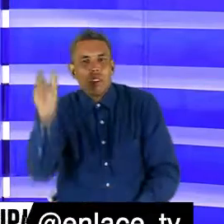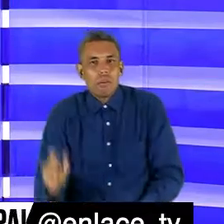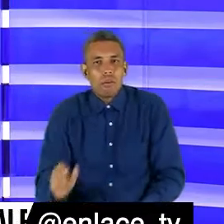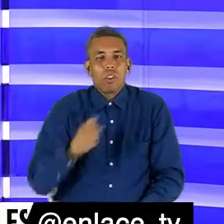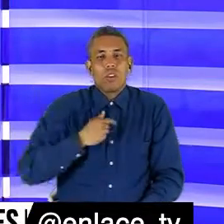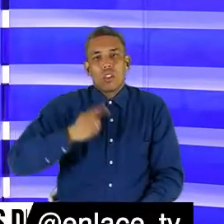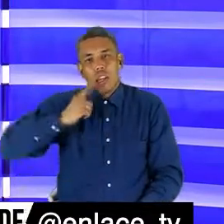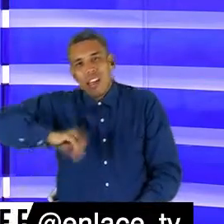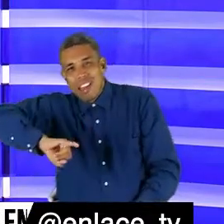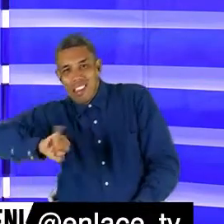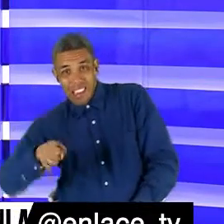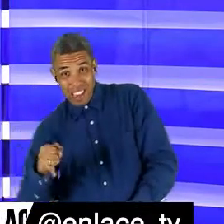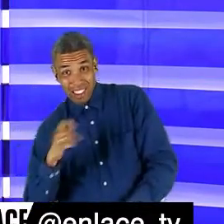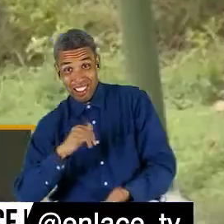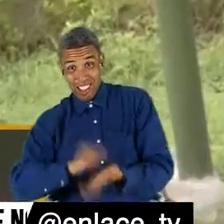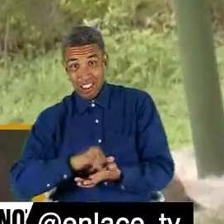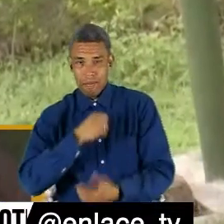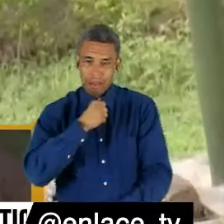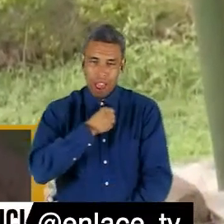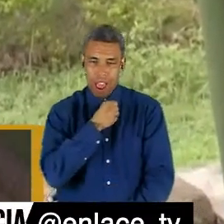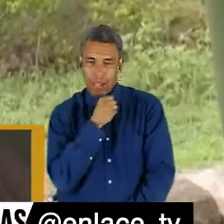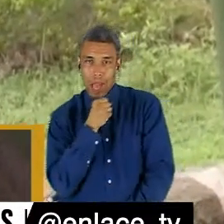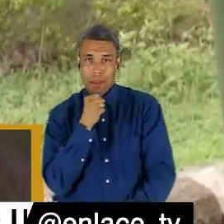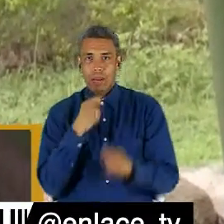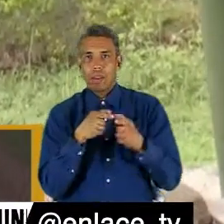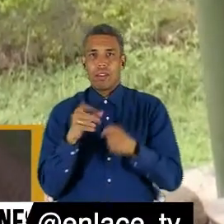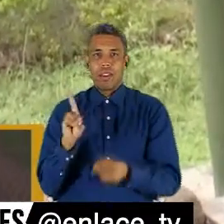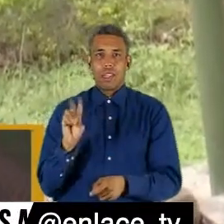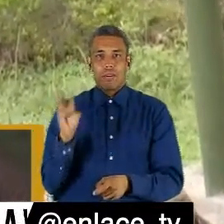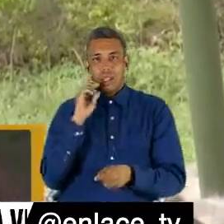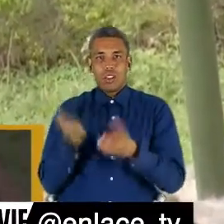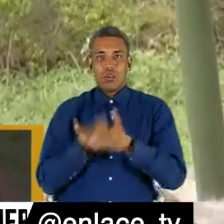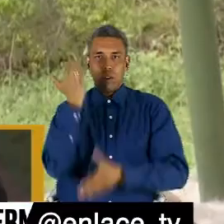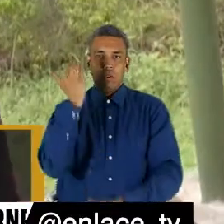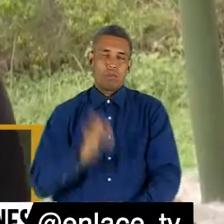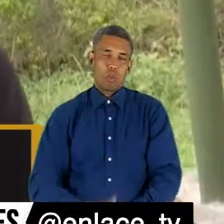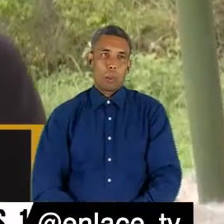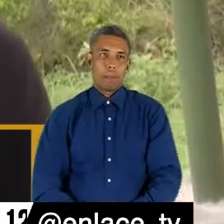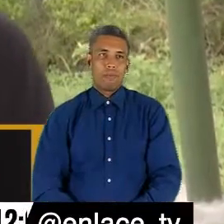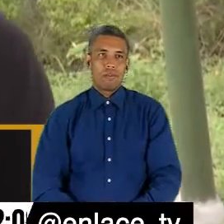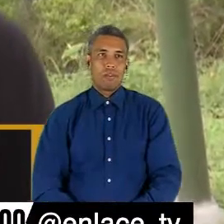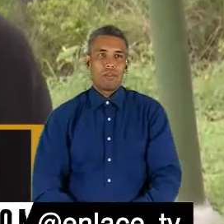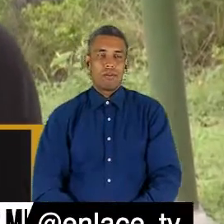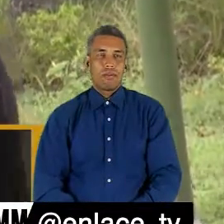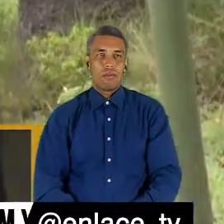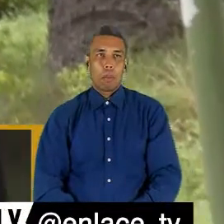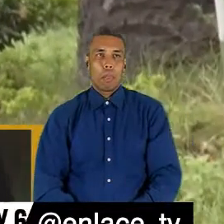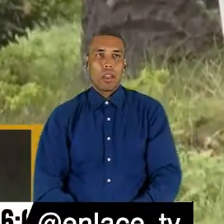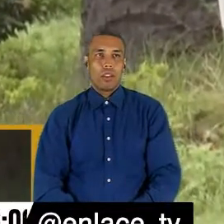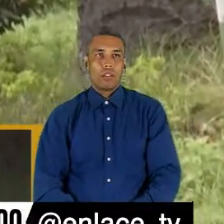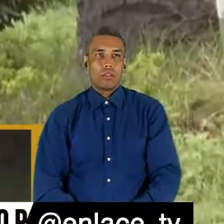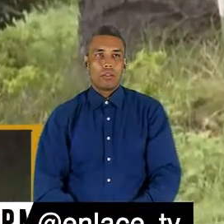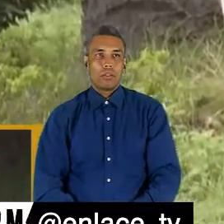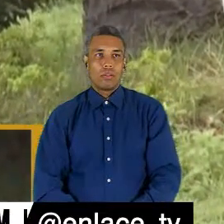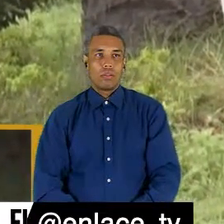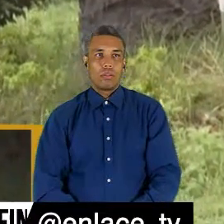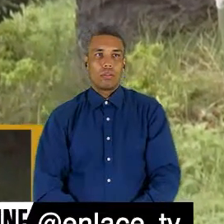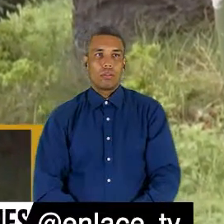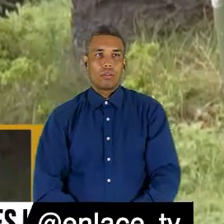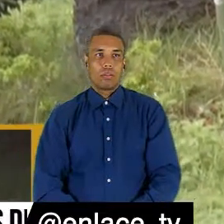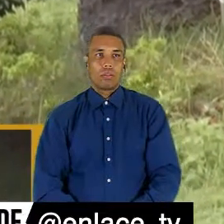Una Huella. Que ella en mí ha dejado una huella y ahora me consuela la